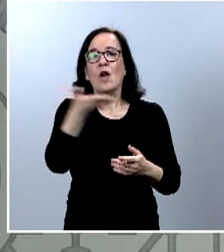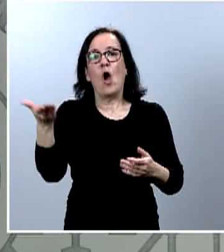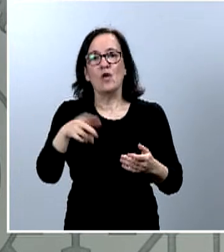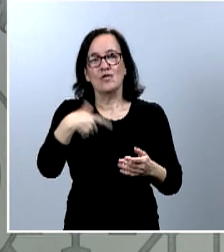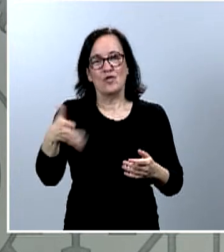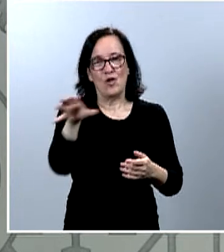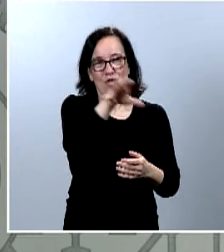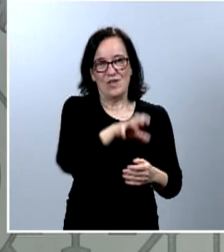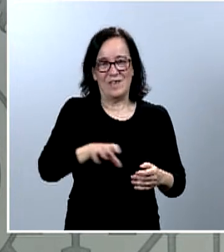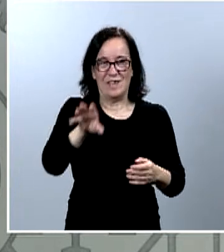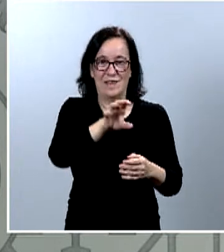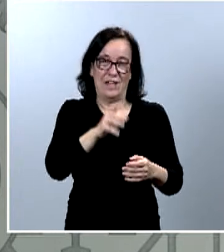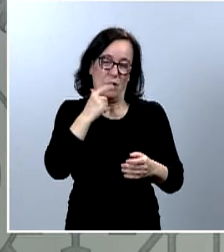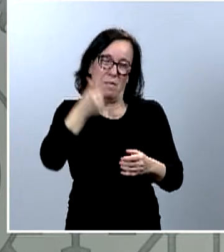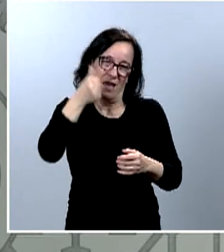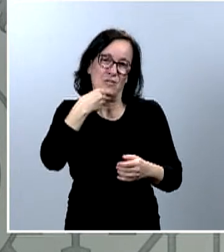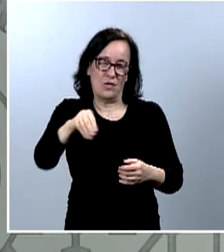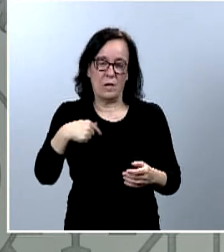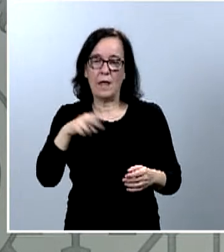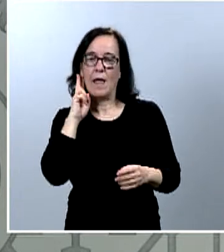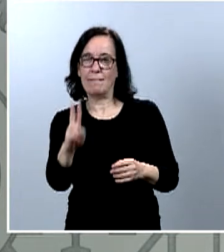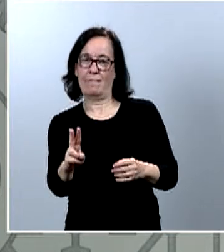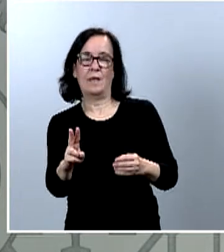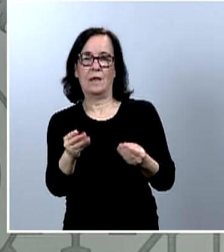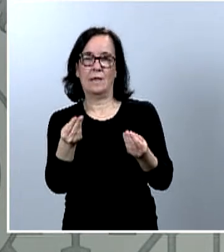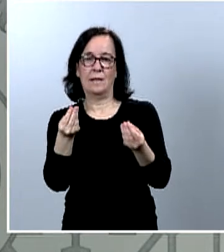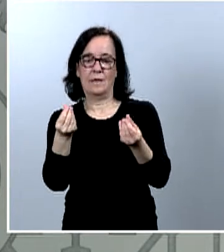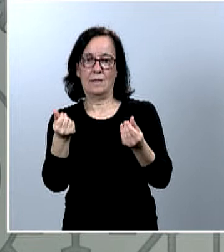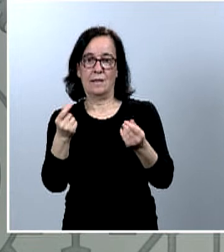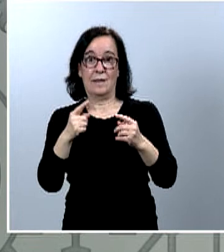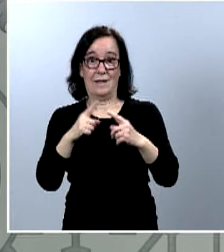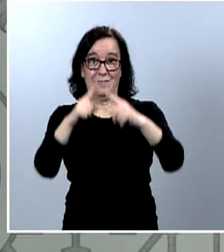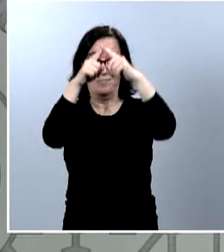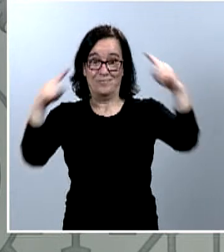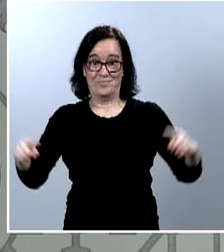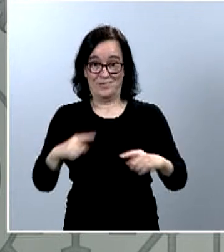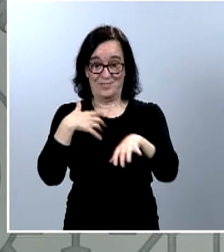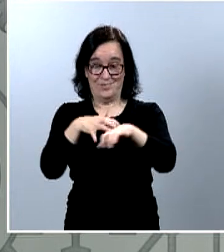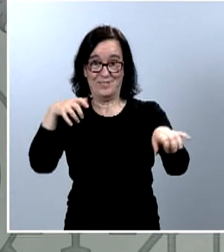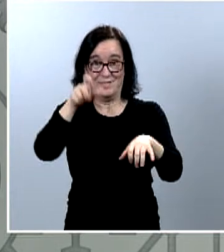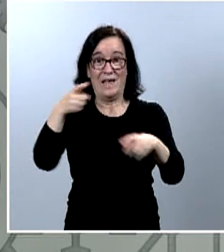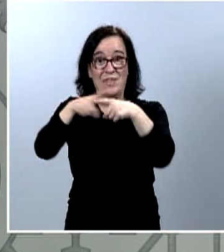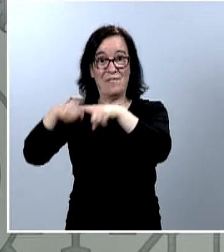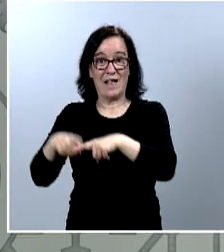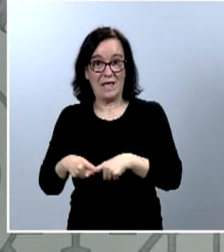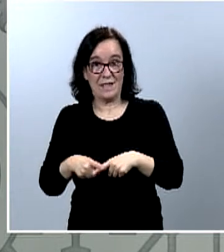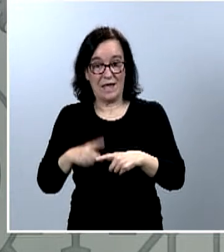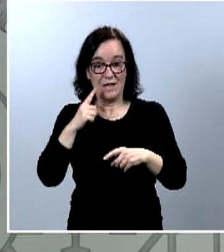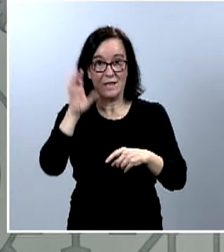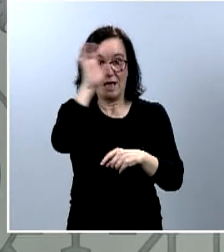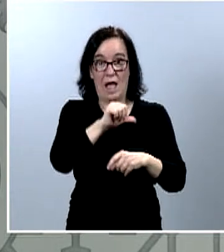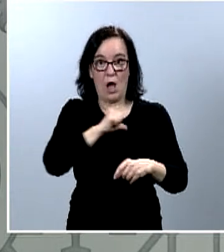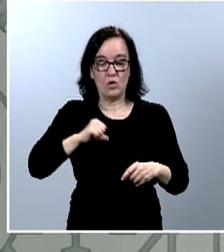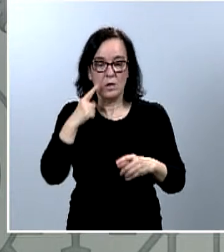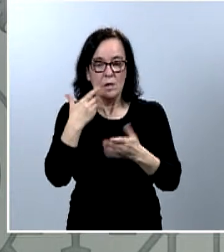hay nada más que echar un vistazo a las pirámides de población de las diferentes comunidades autónomas y si además separamos la